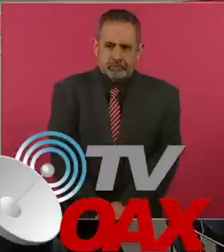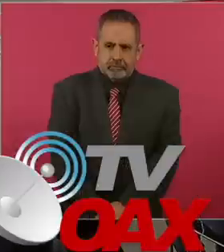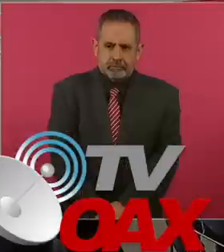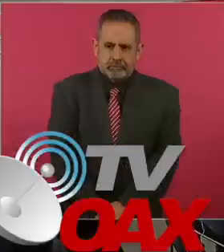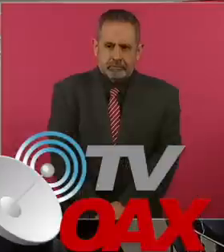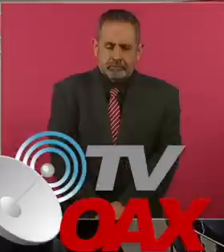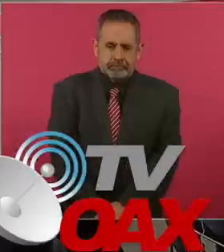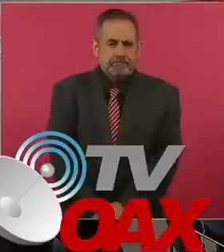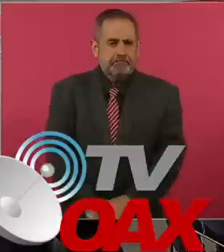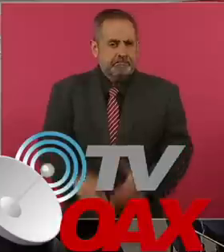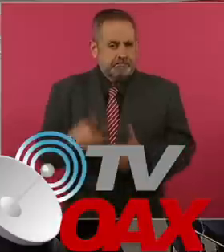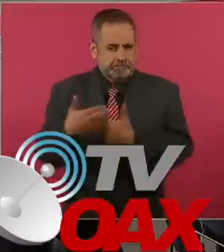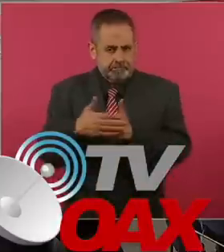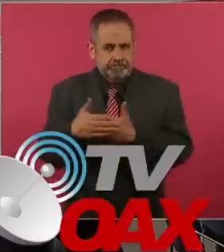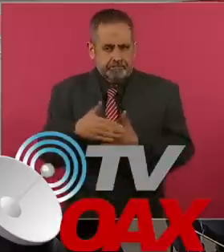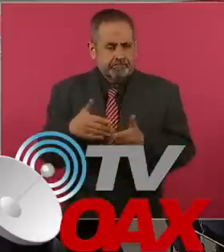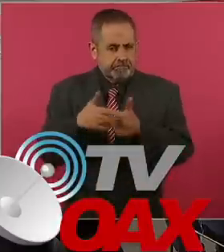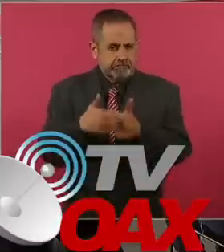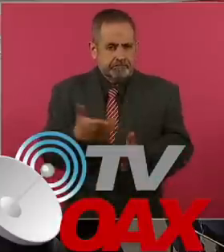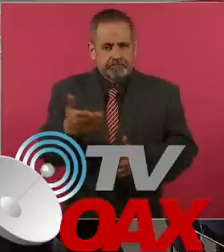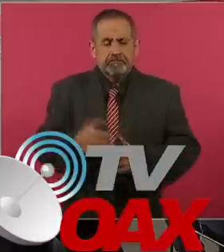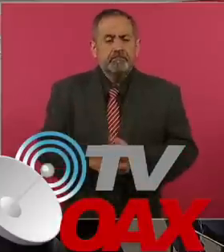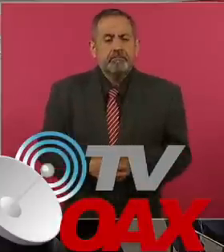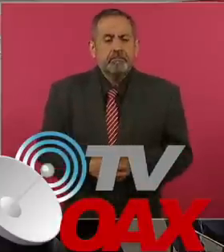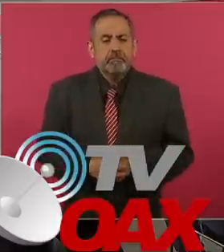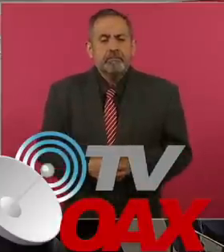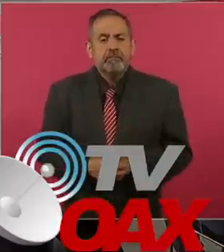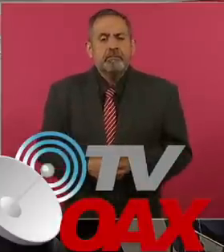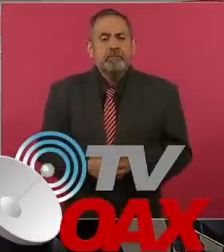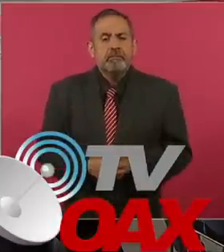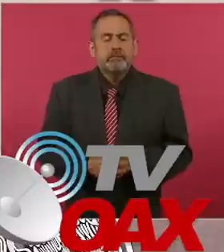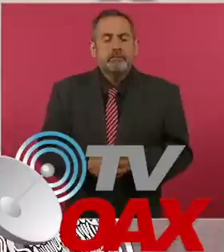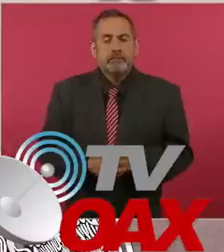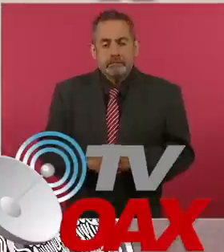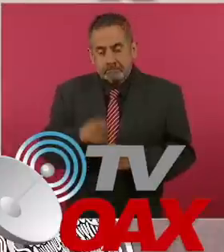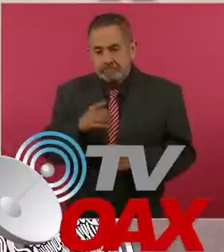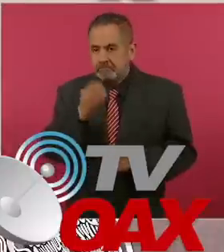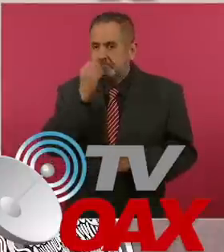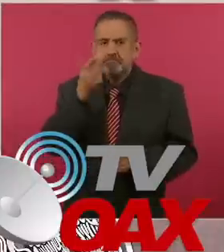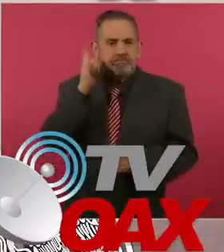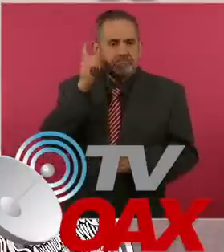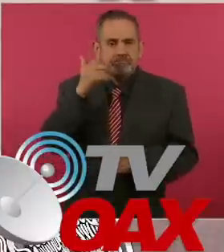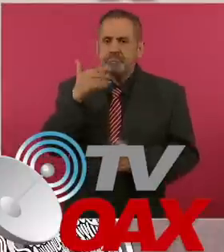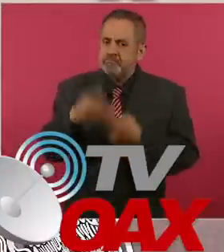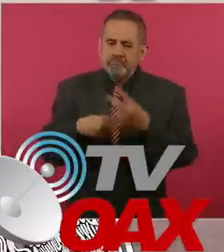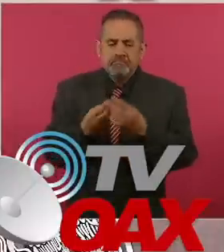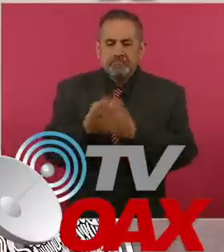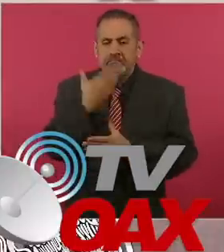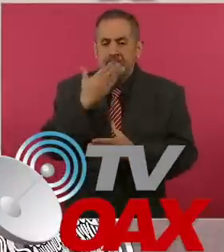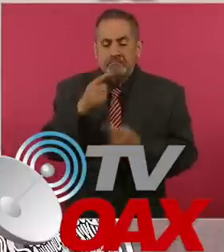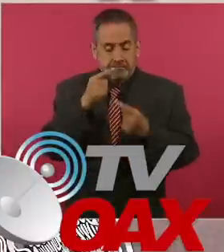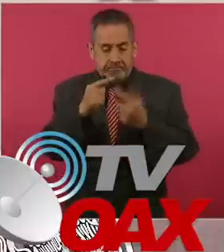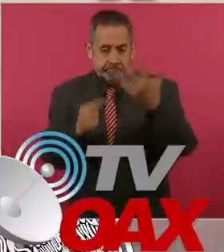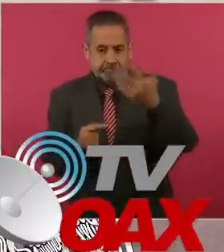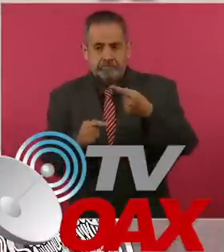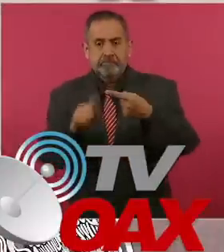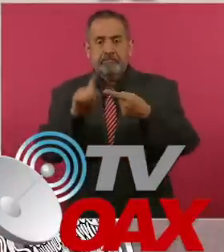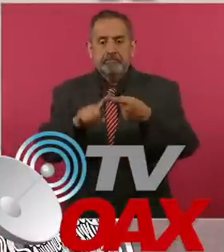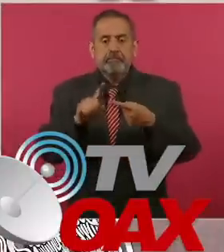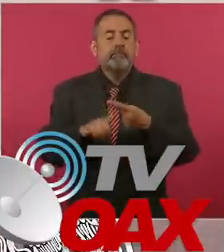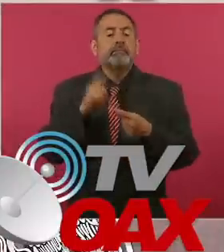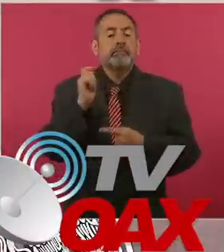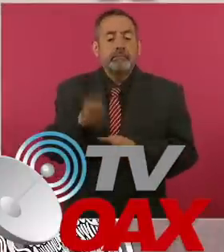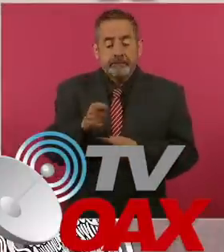Si pasamos a la siguiente, tenemos varios beneficios esperados con este tren. Lo primero es que va a haber una